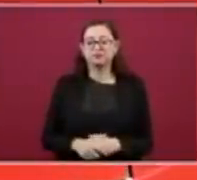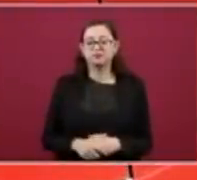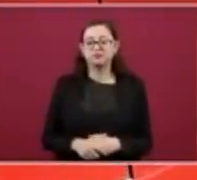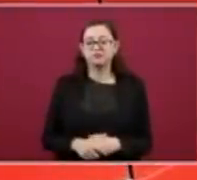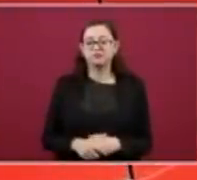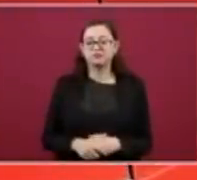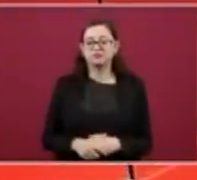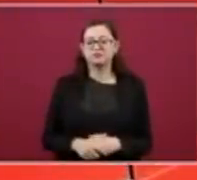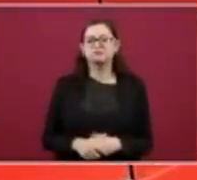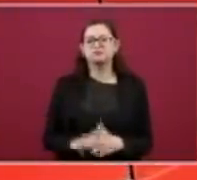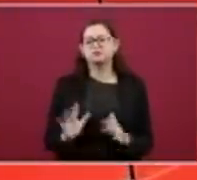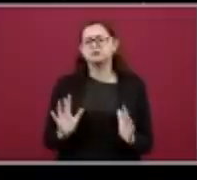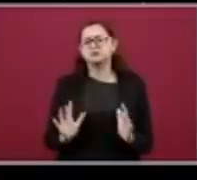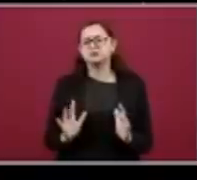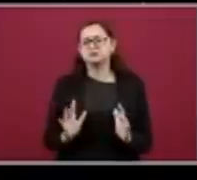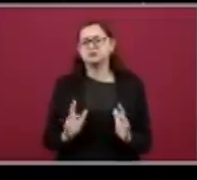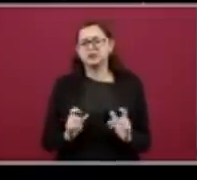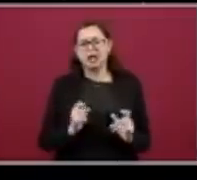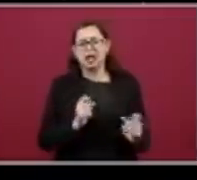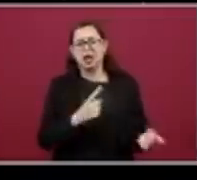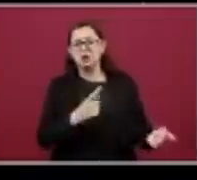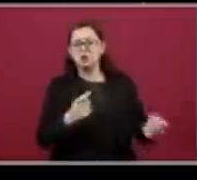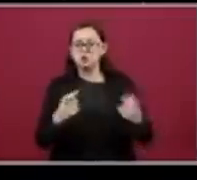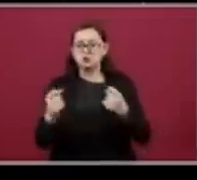pero sí hay algunos de lujo.